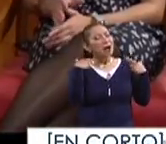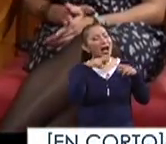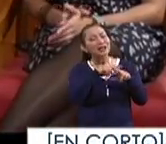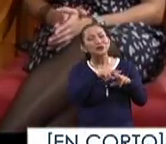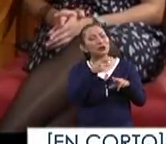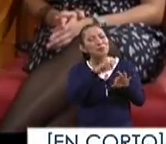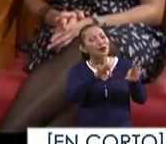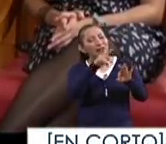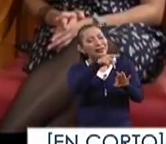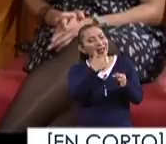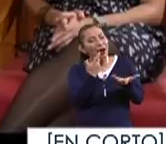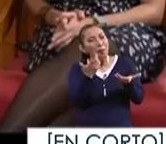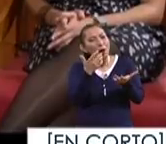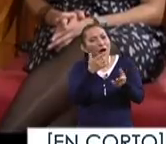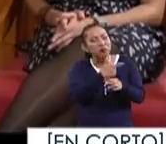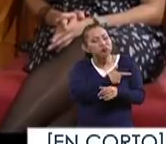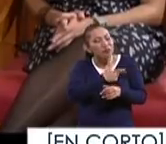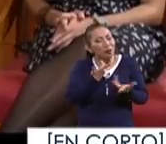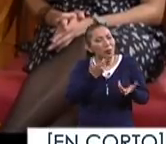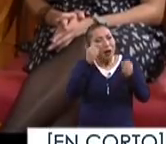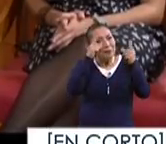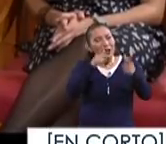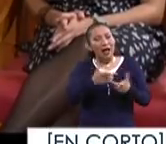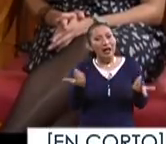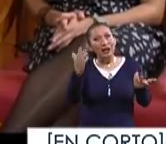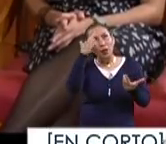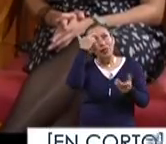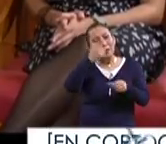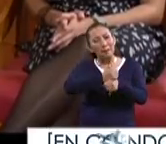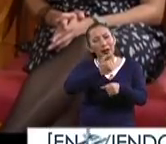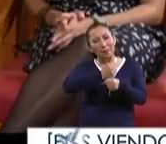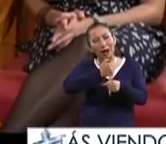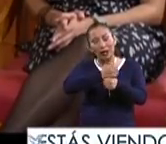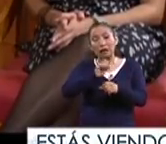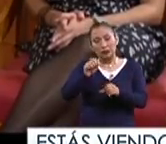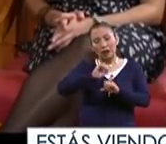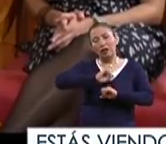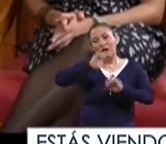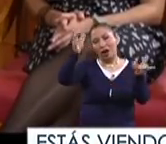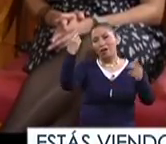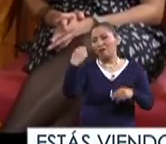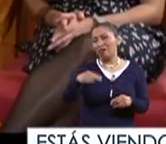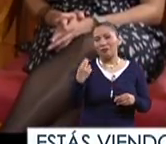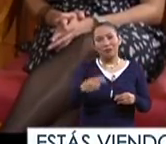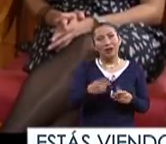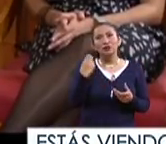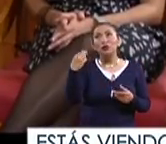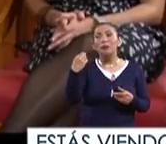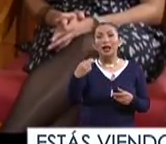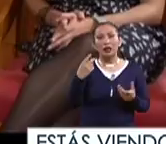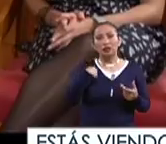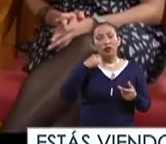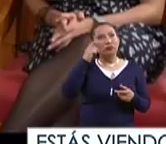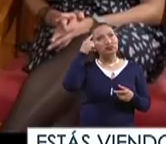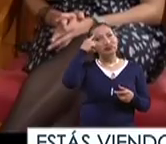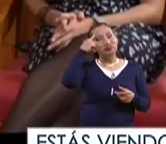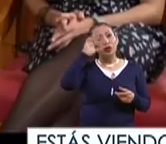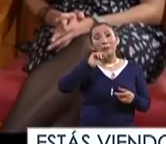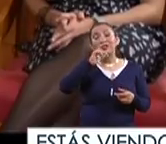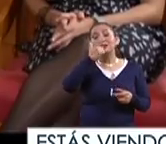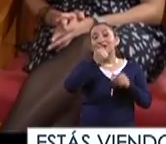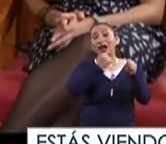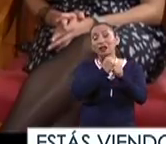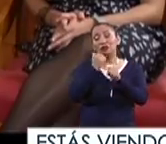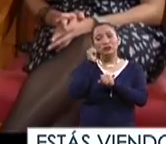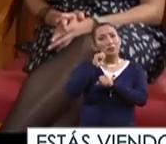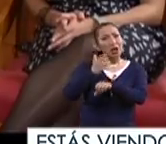muy importante que tuvo en la primaria. Y si recuerda su nombre. Sí, cómo no. Su nombre lo tuve hasta los 97